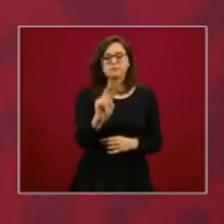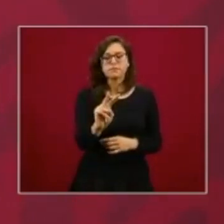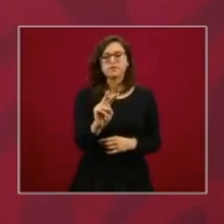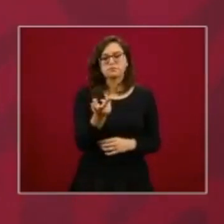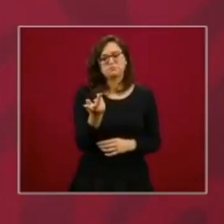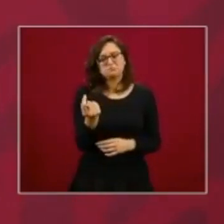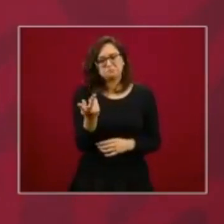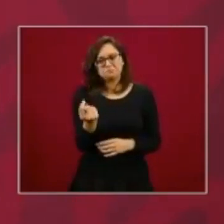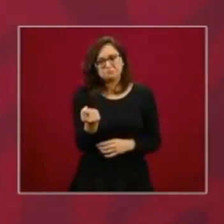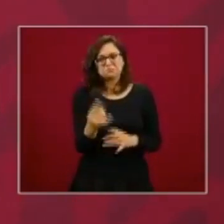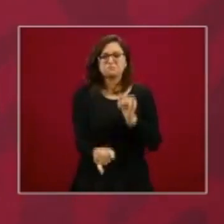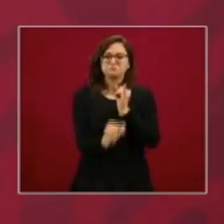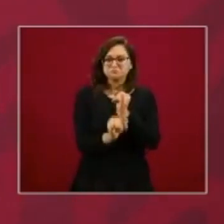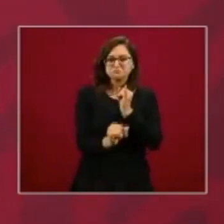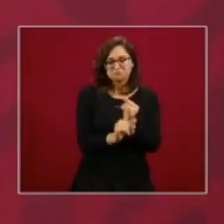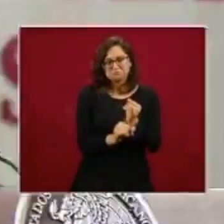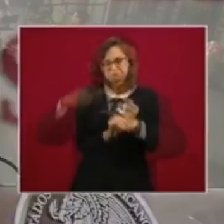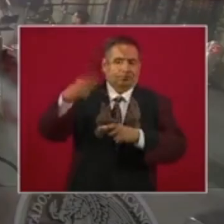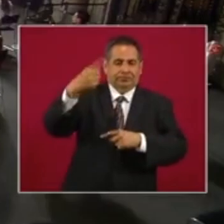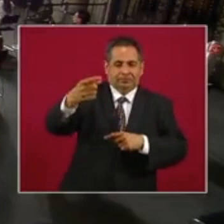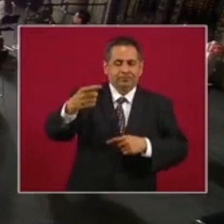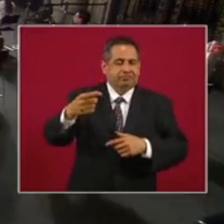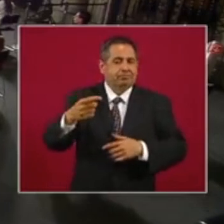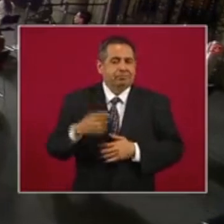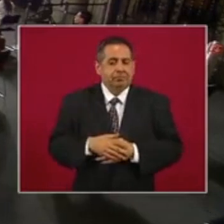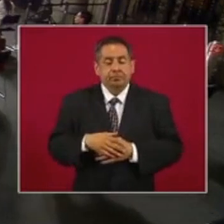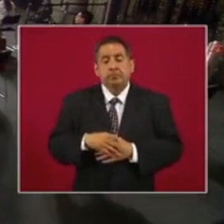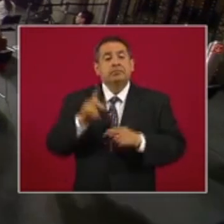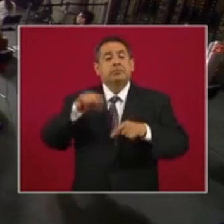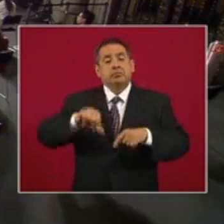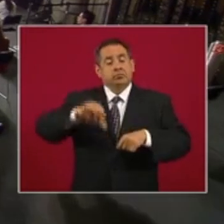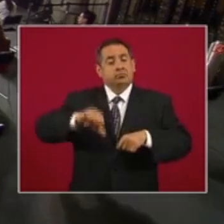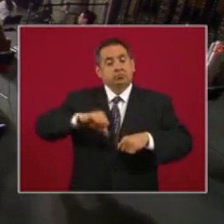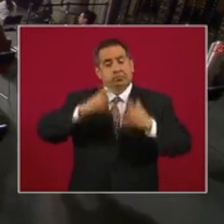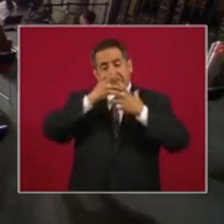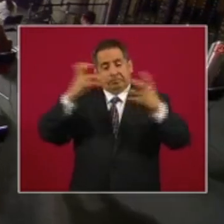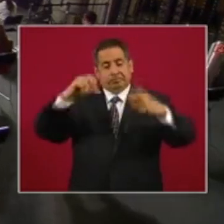la televisión, del internet. El grito hoy,